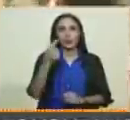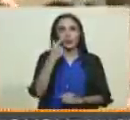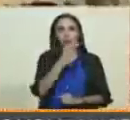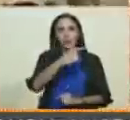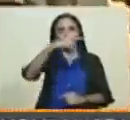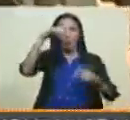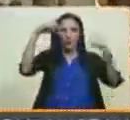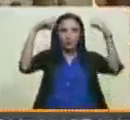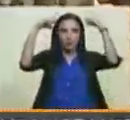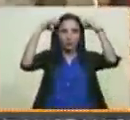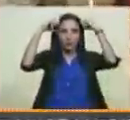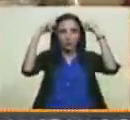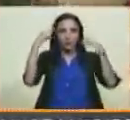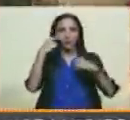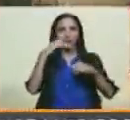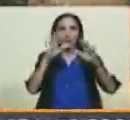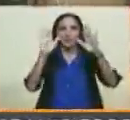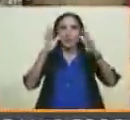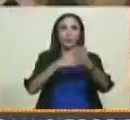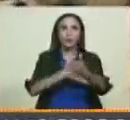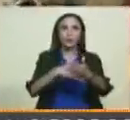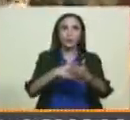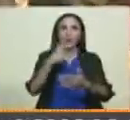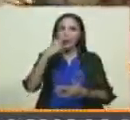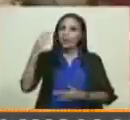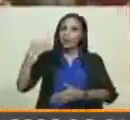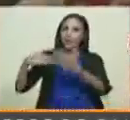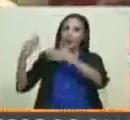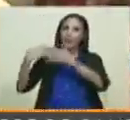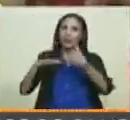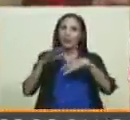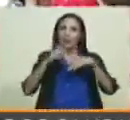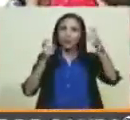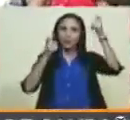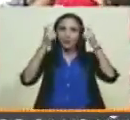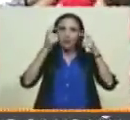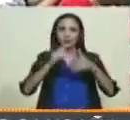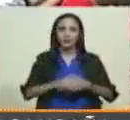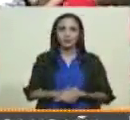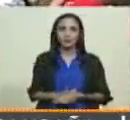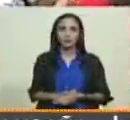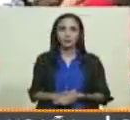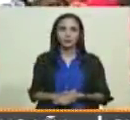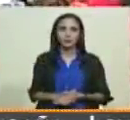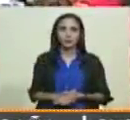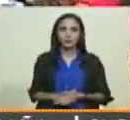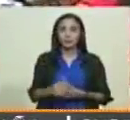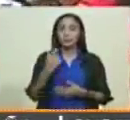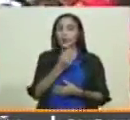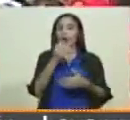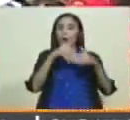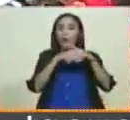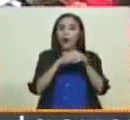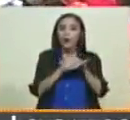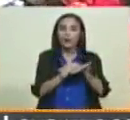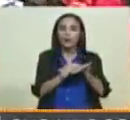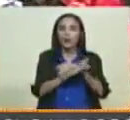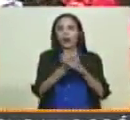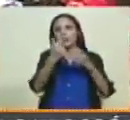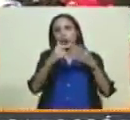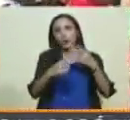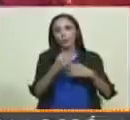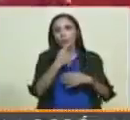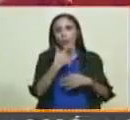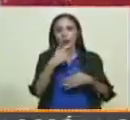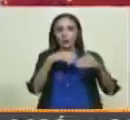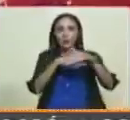millones. Ah, eso lo tiene desde la época de Chávez. El pueblo guarda como un tesoro. El